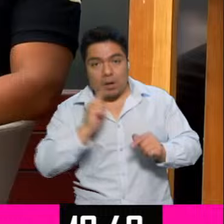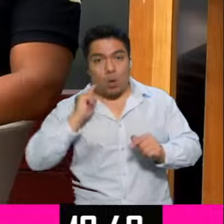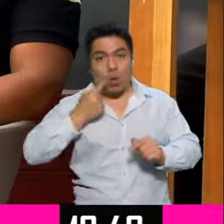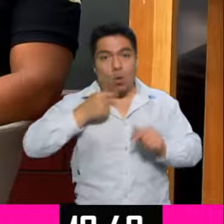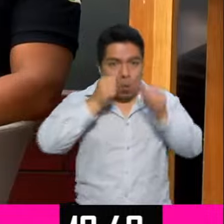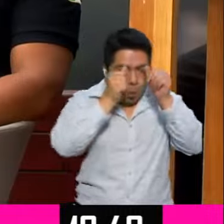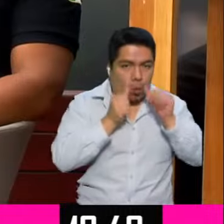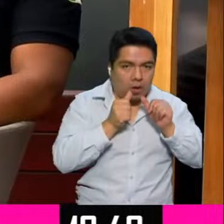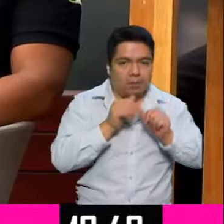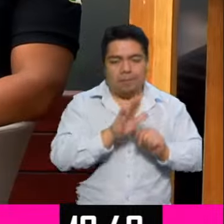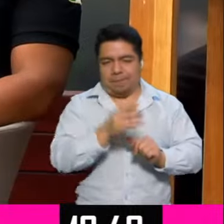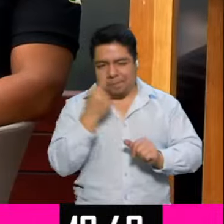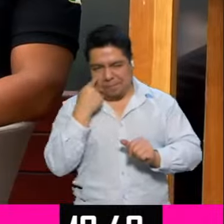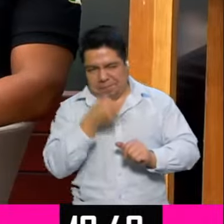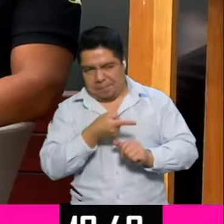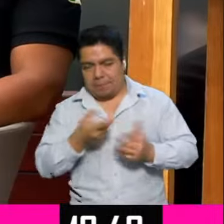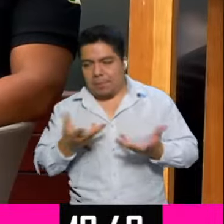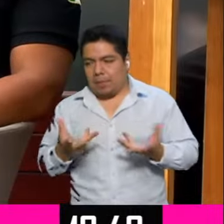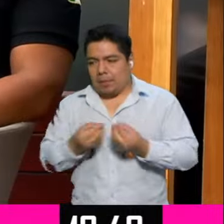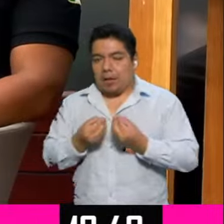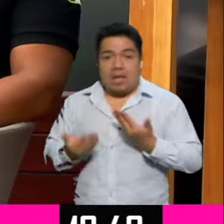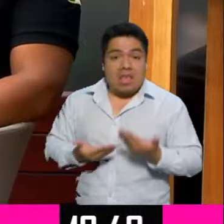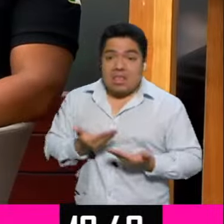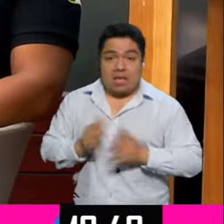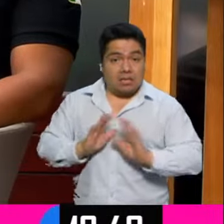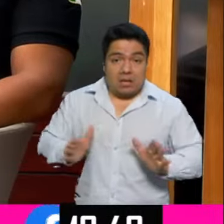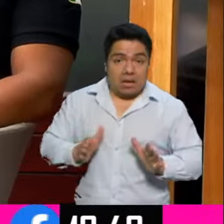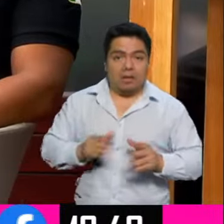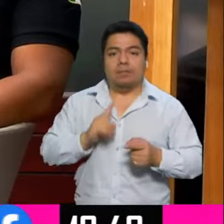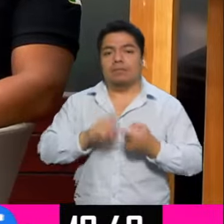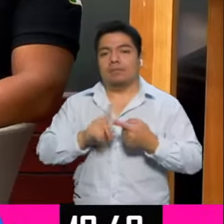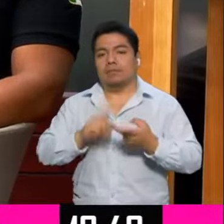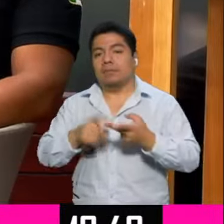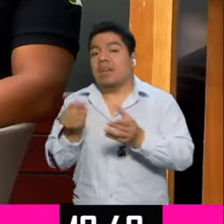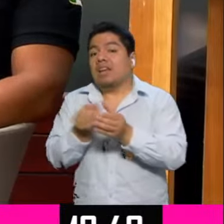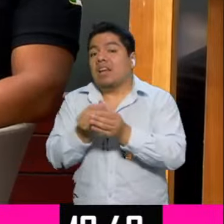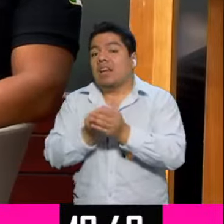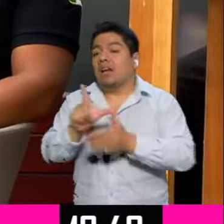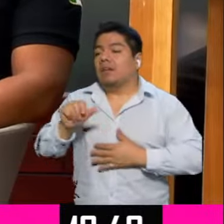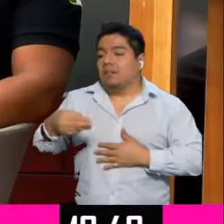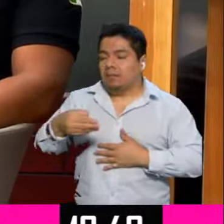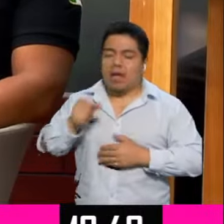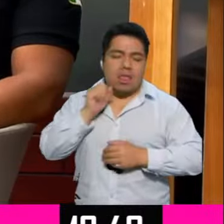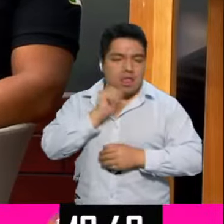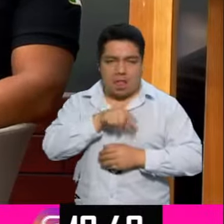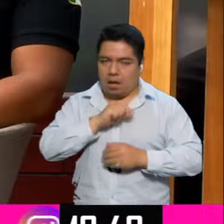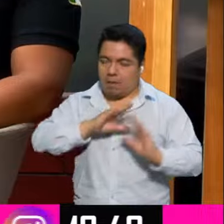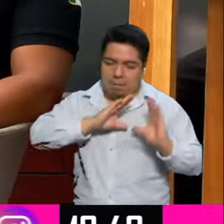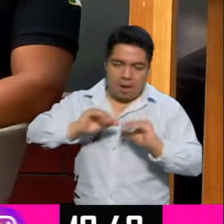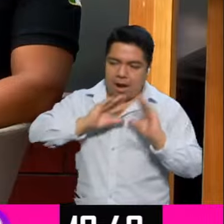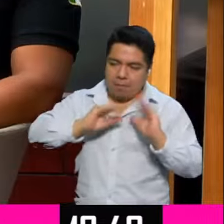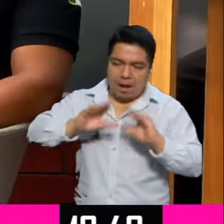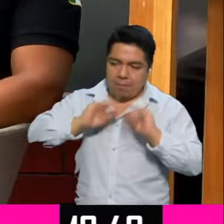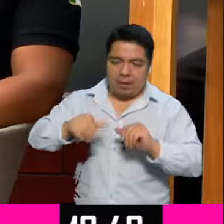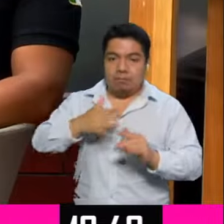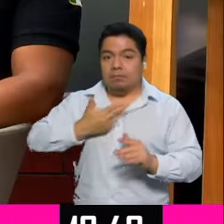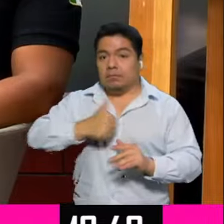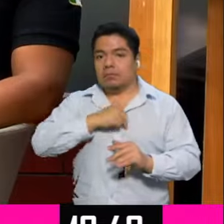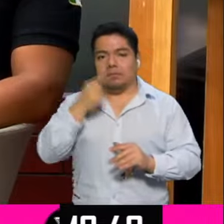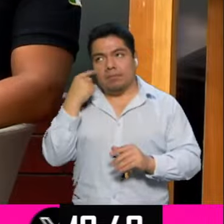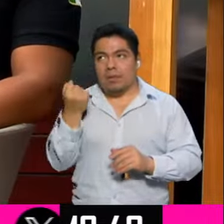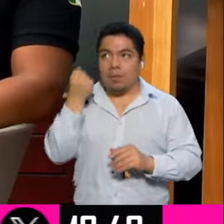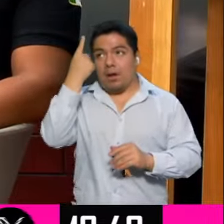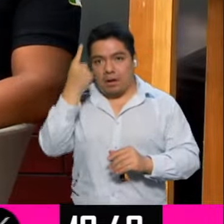La compañía no solamente ofrece danza, ofrece también las clases de lengua de señas, que es un método que nosotros creamos que